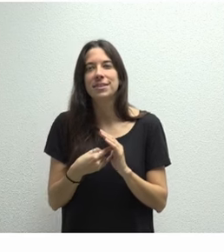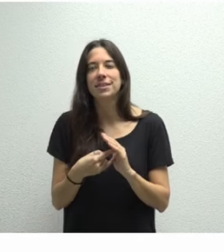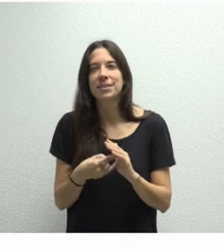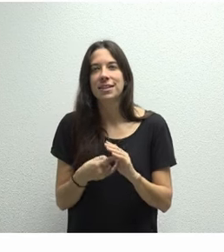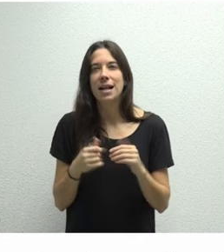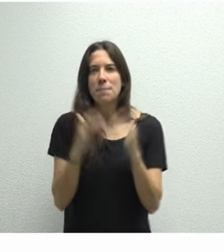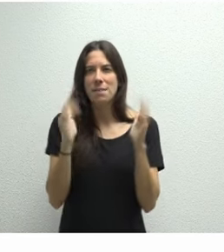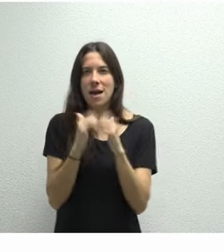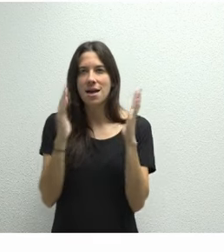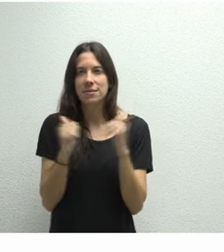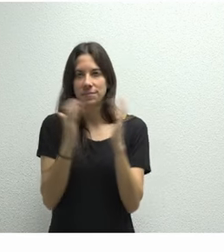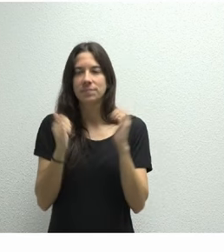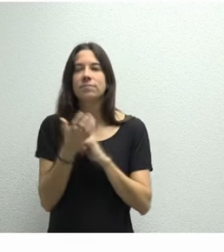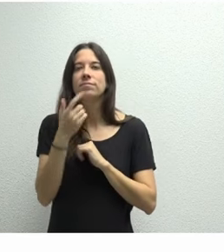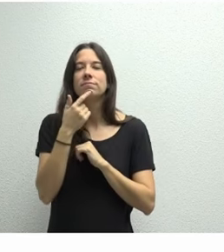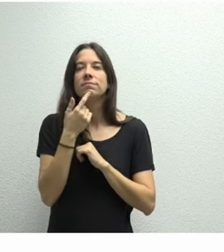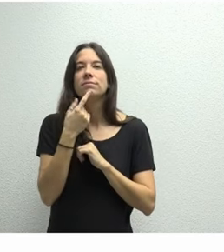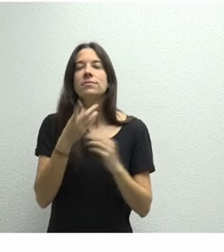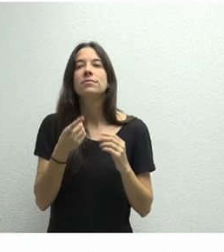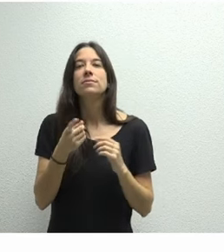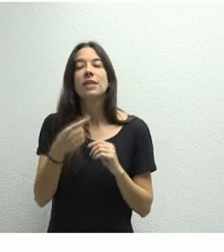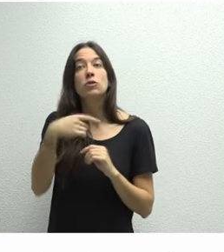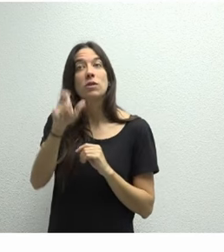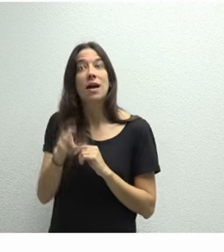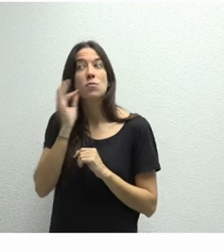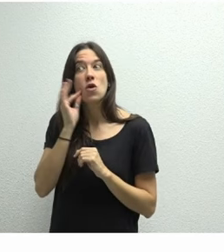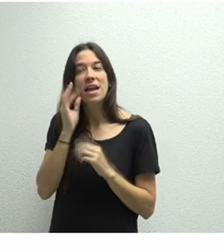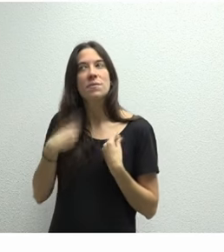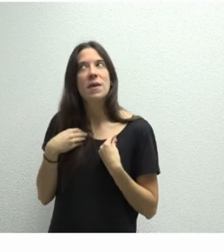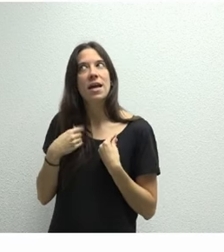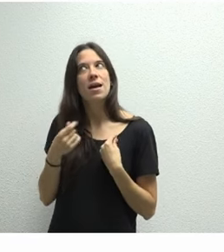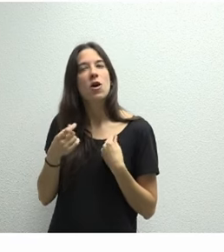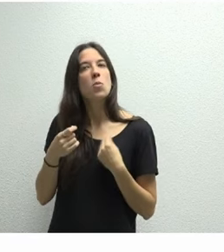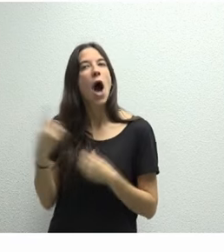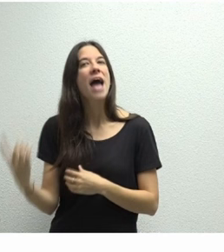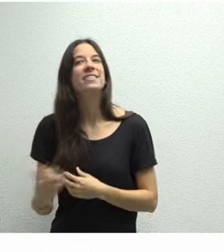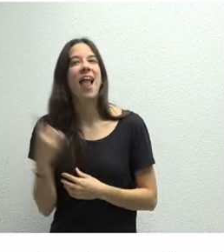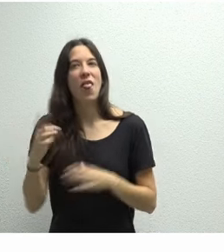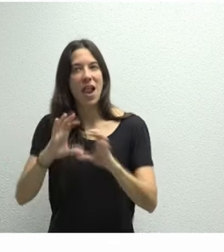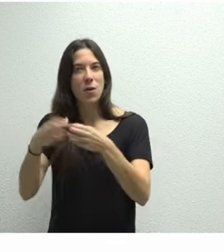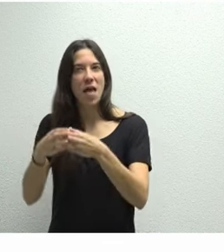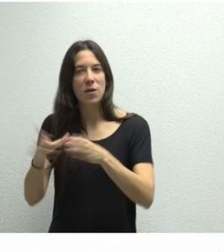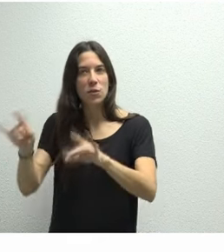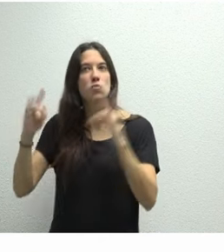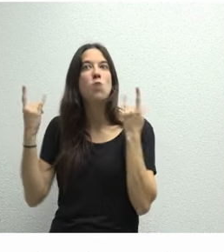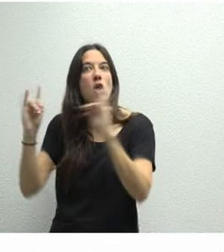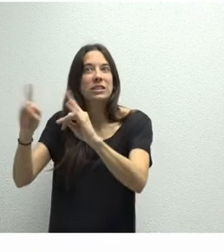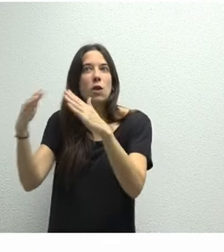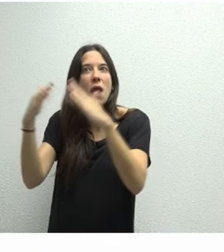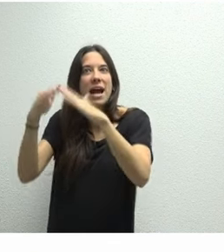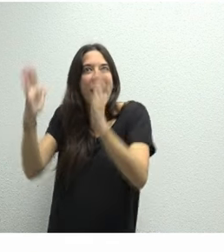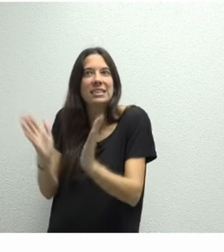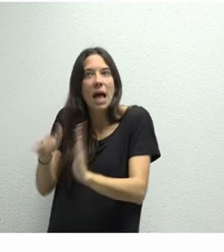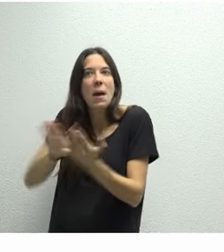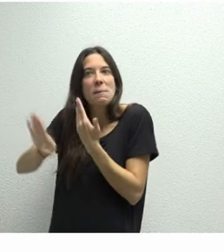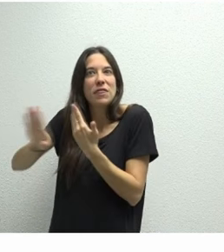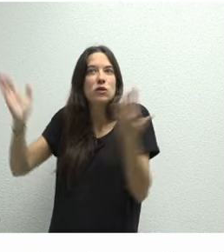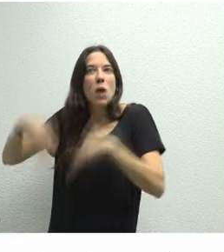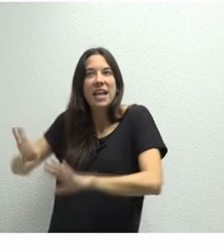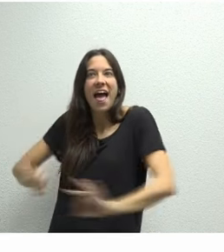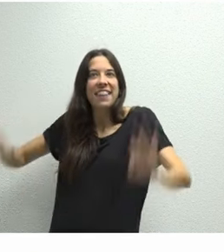porque es la persona que vive má más aislada de toda la comunidad que te puedas imaginar hay medro del Bosque en una casita no tiene vecinos no tiene